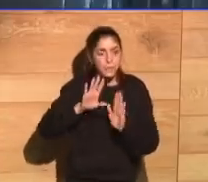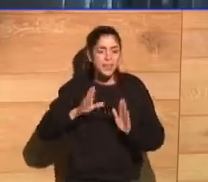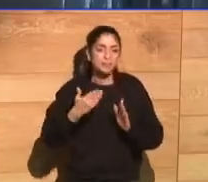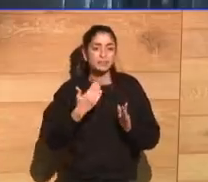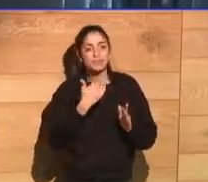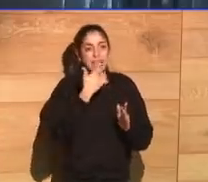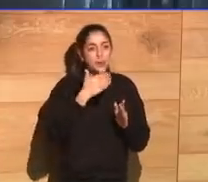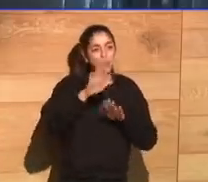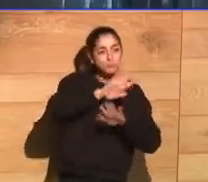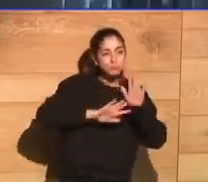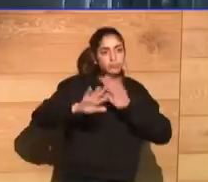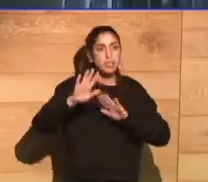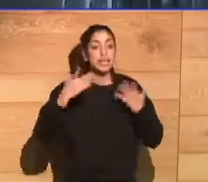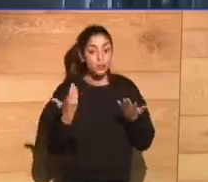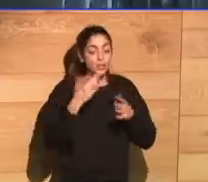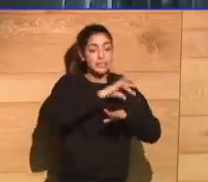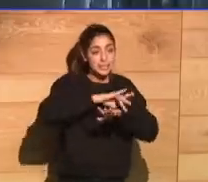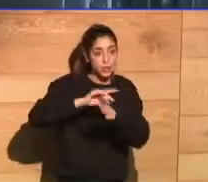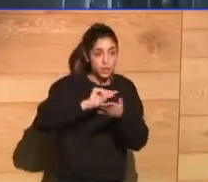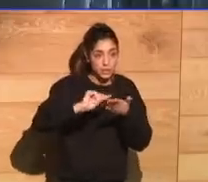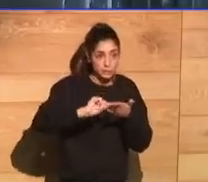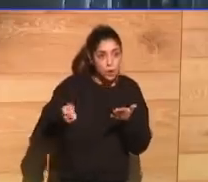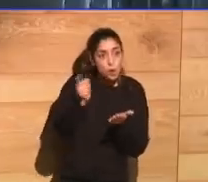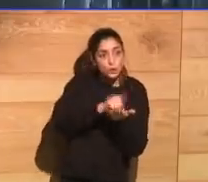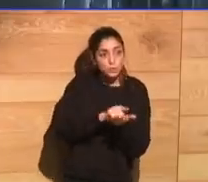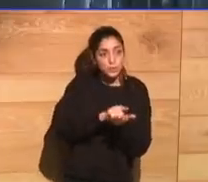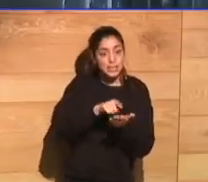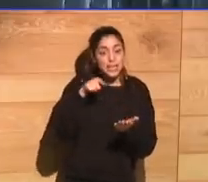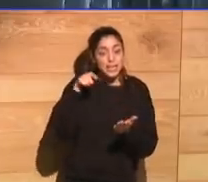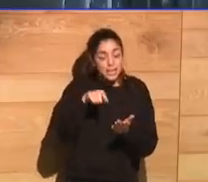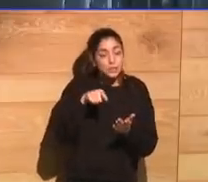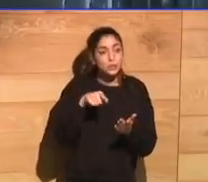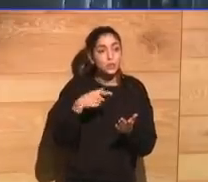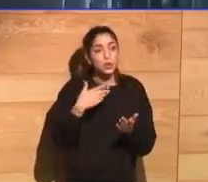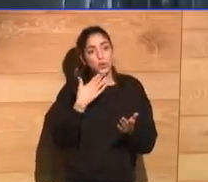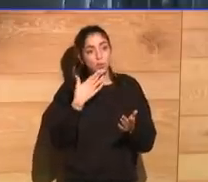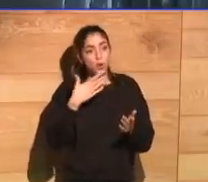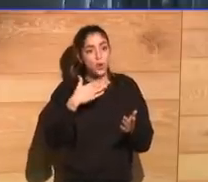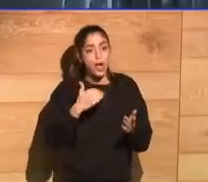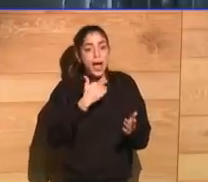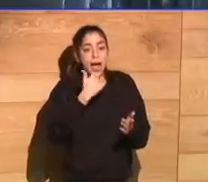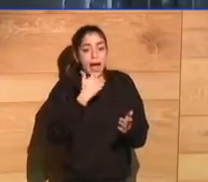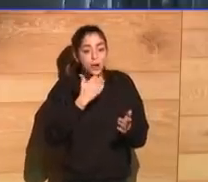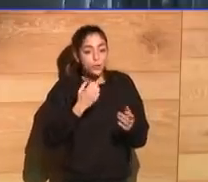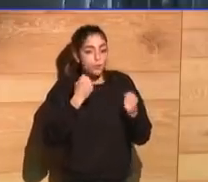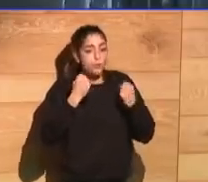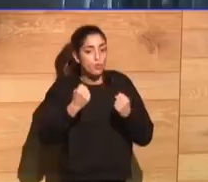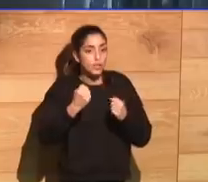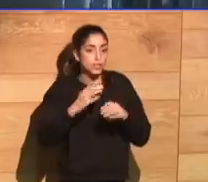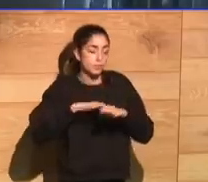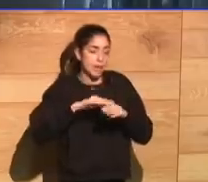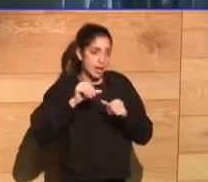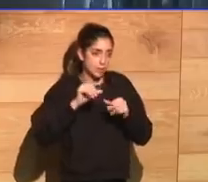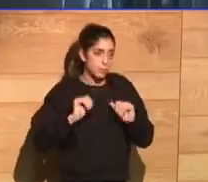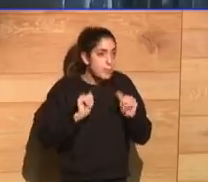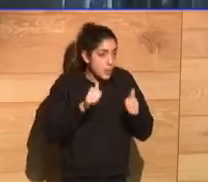y reescribió el guión y con eso, ya había un sitio sólido desde el que partir. Y desde ese sitio